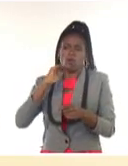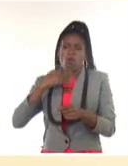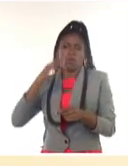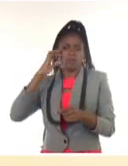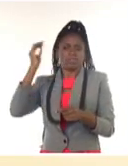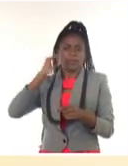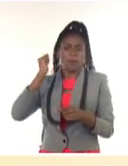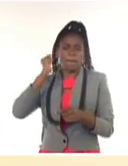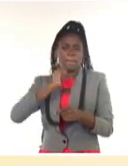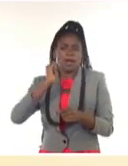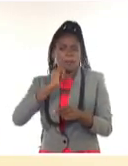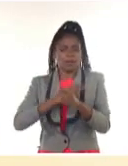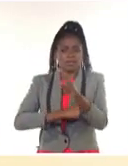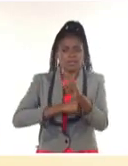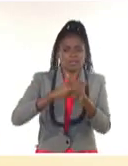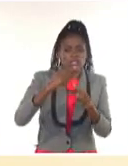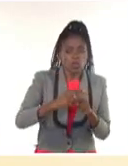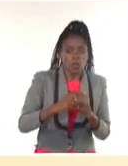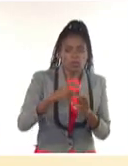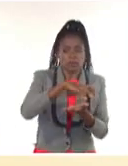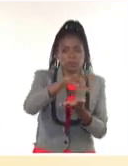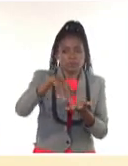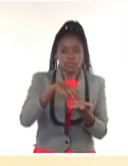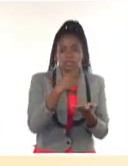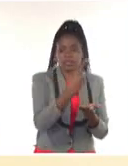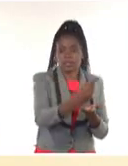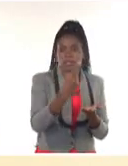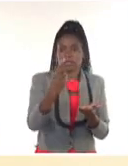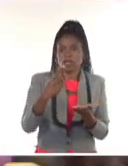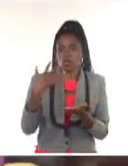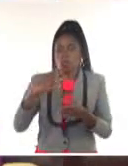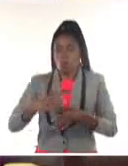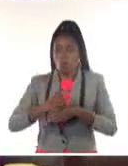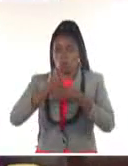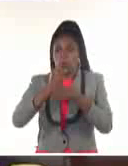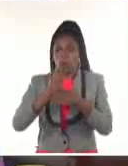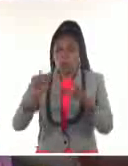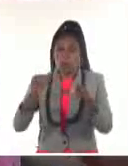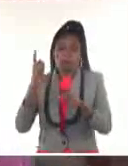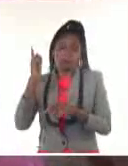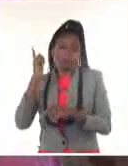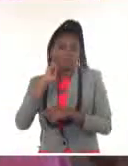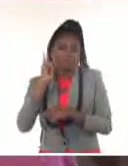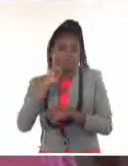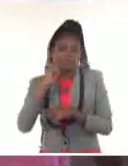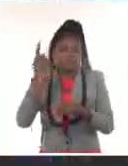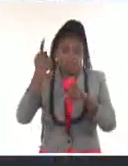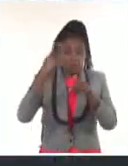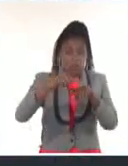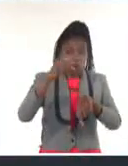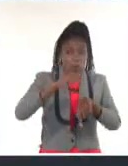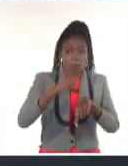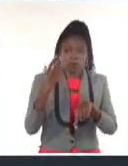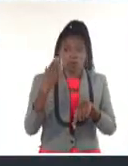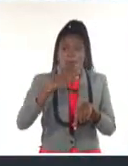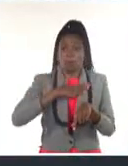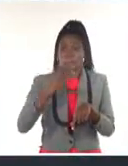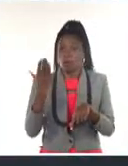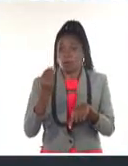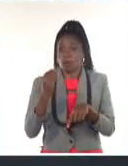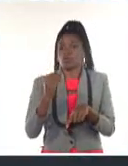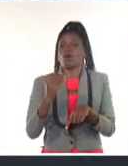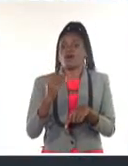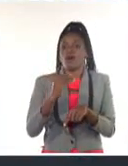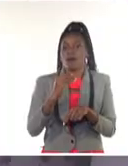un poco más no solo del patrimonio de cada una de las ciudades, sino también del patrimonio radial? Otro momento esperado por muchos es la Feria de